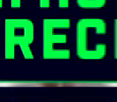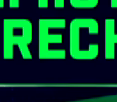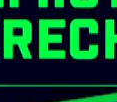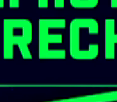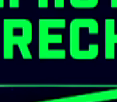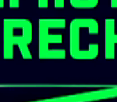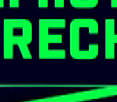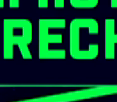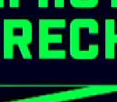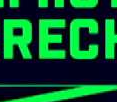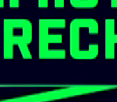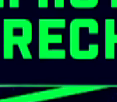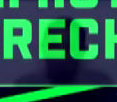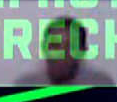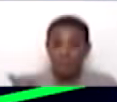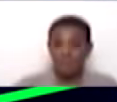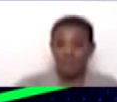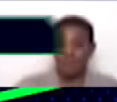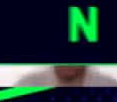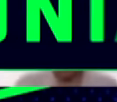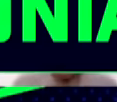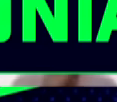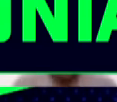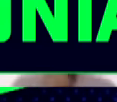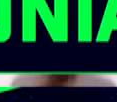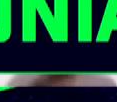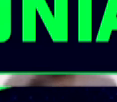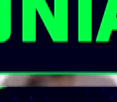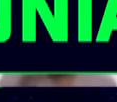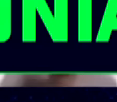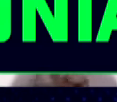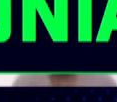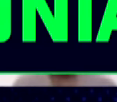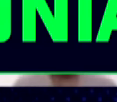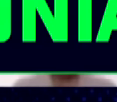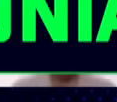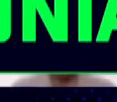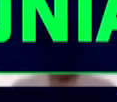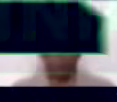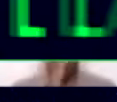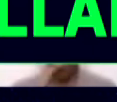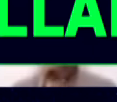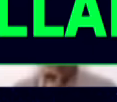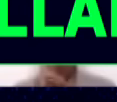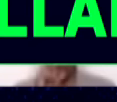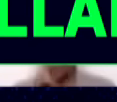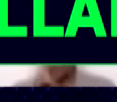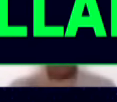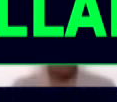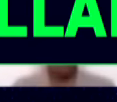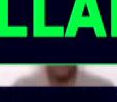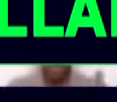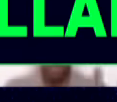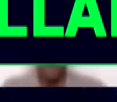llegada de un extremista de derecha con un proyecto colonial absolutamente colonial, arrodillado al